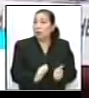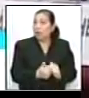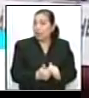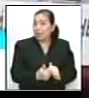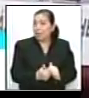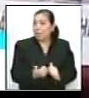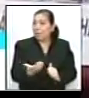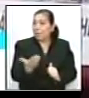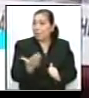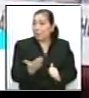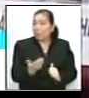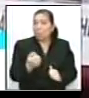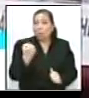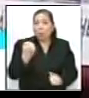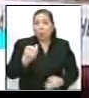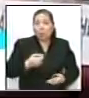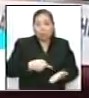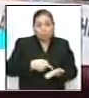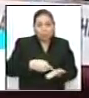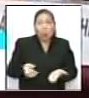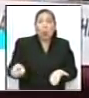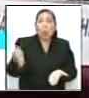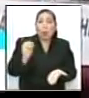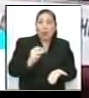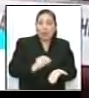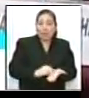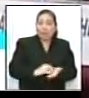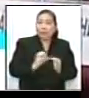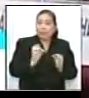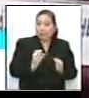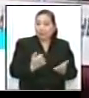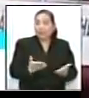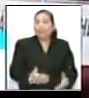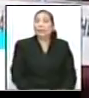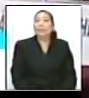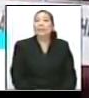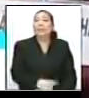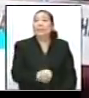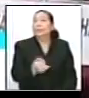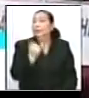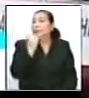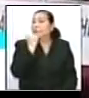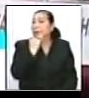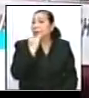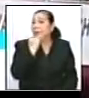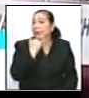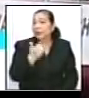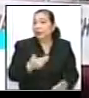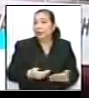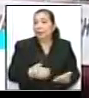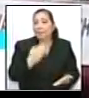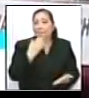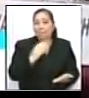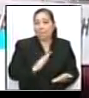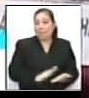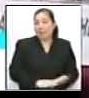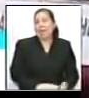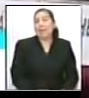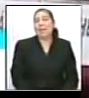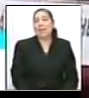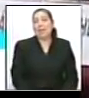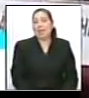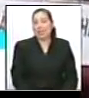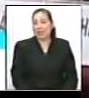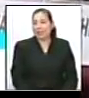se le solicitó, el Poder Judicial lo remite nuevamente, confirmando que sí, efectivamente, ellos habían cometido una serie de errores y fallas en forma,